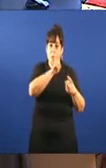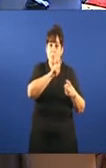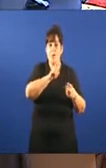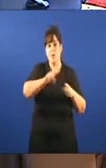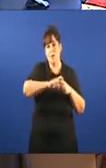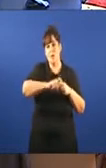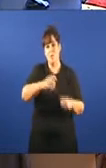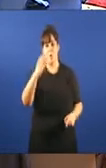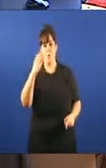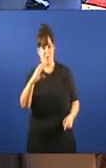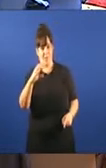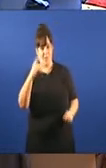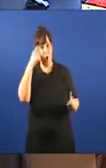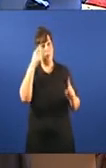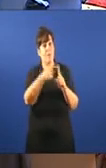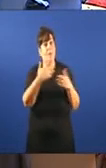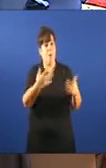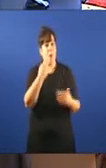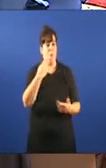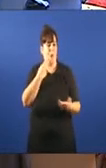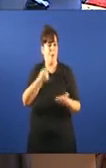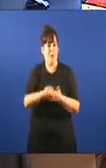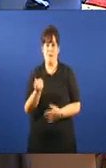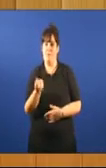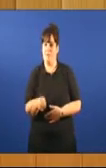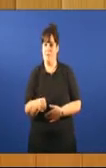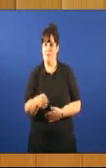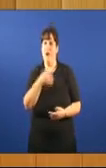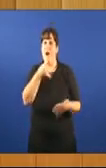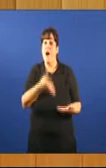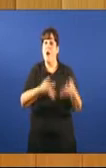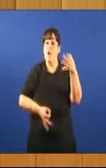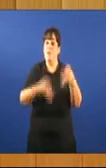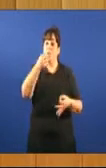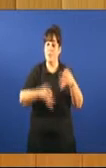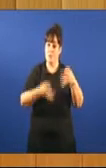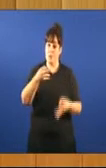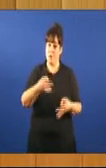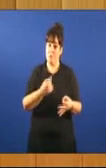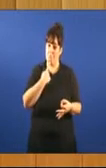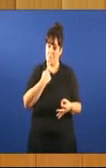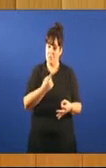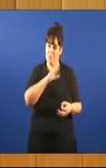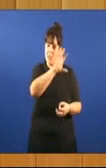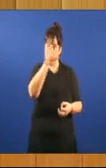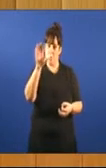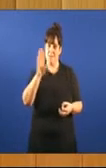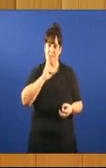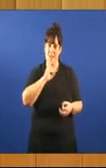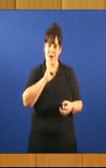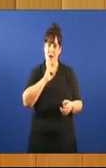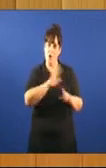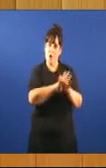que non paguen os bancos. Agora o Tribunal Constitucional obriga o Estado a compensar esas comunidades, mentres